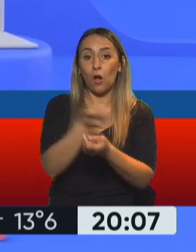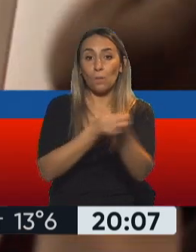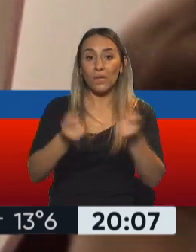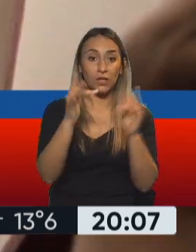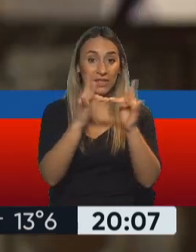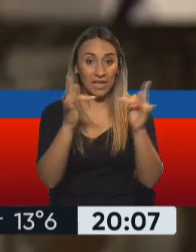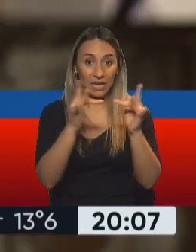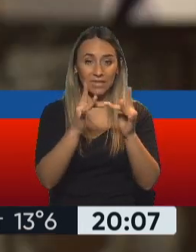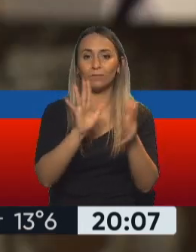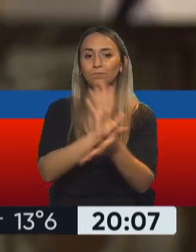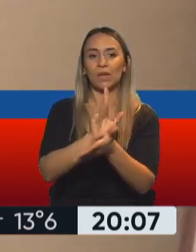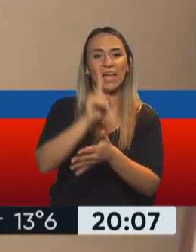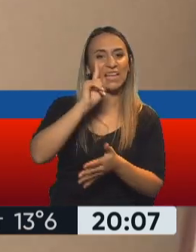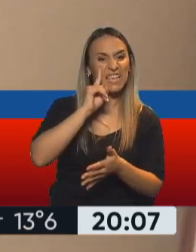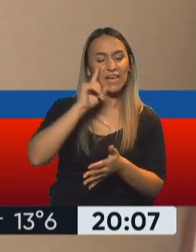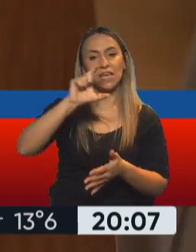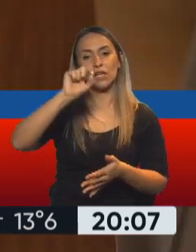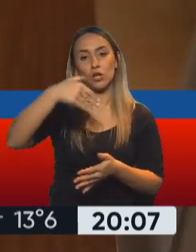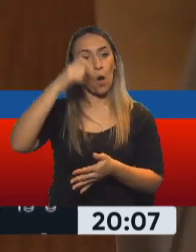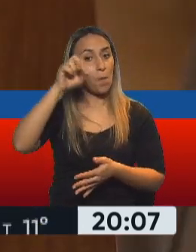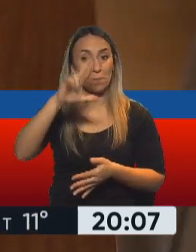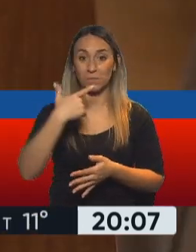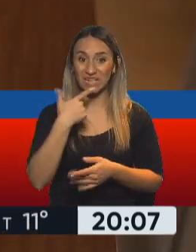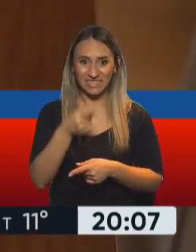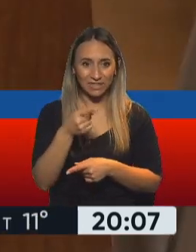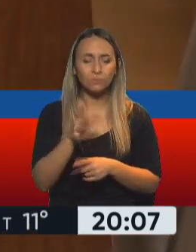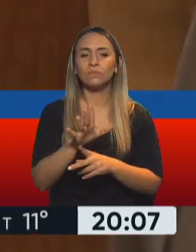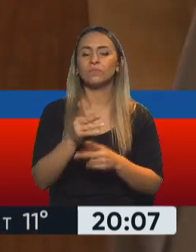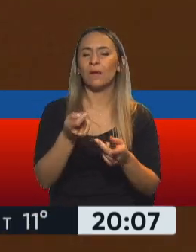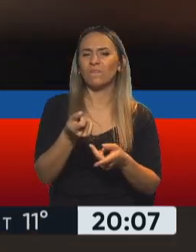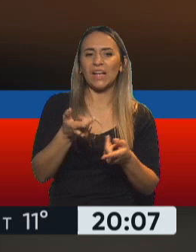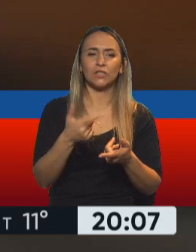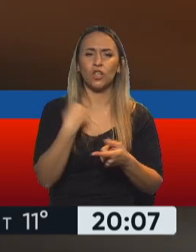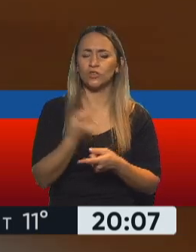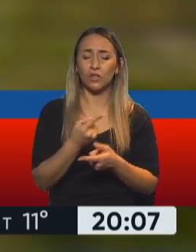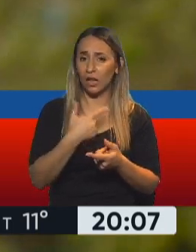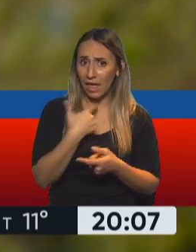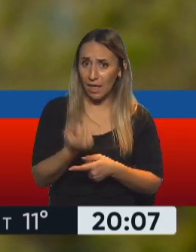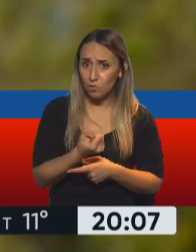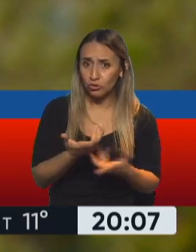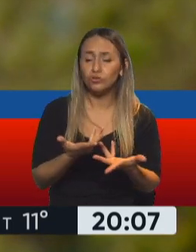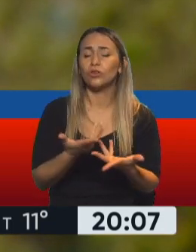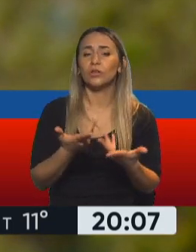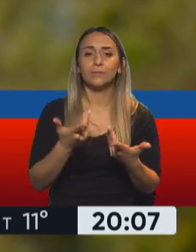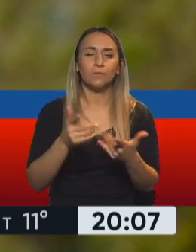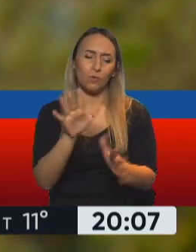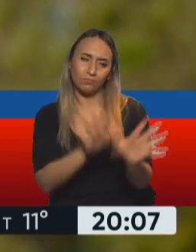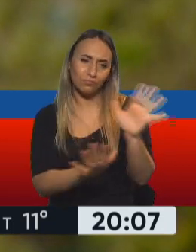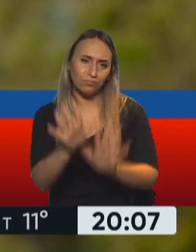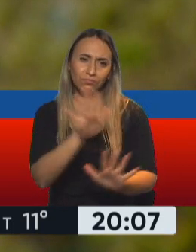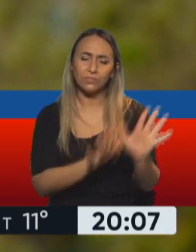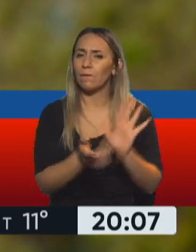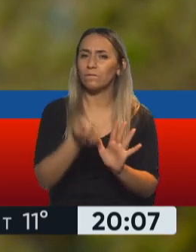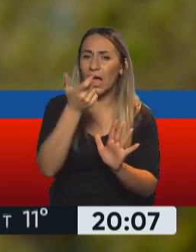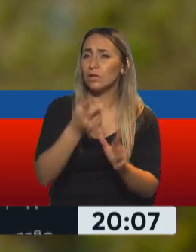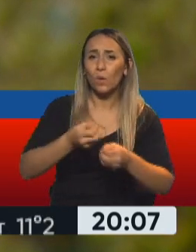denominado e-commerce. Nosotros hemos tratado de hacer que sea lo más fácil y accesible en todo sentido, que lo pueda hacer